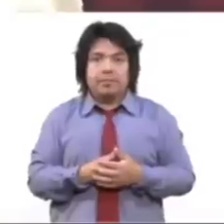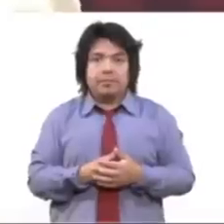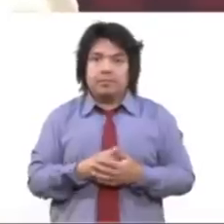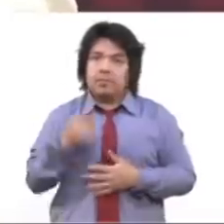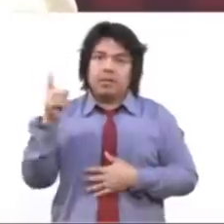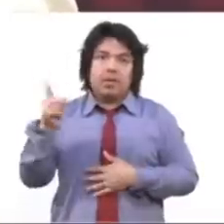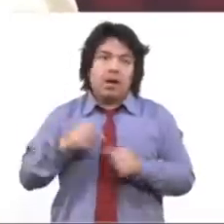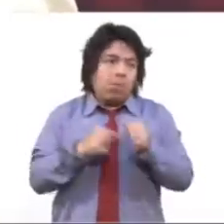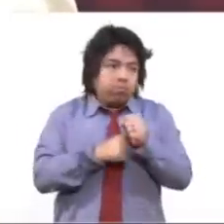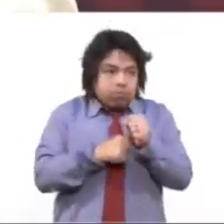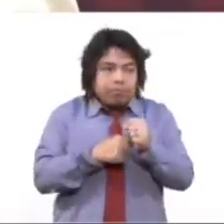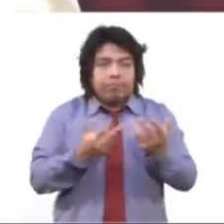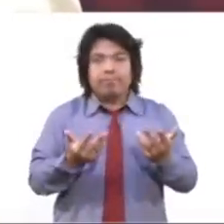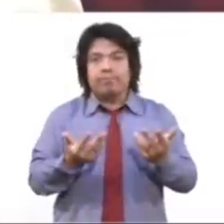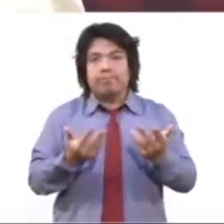encubridora.